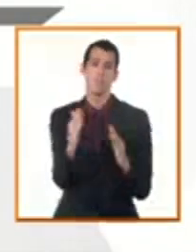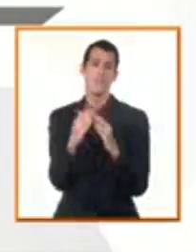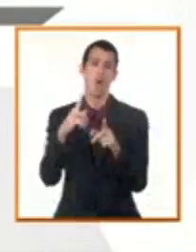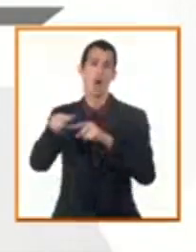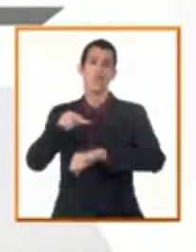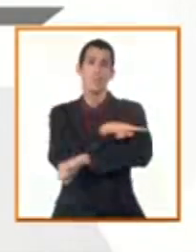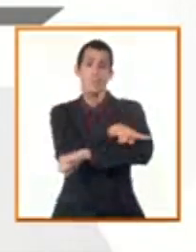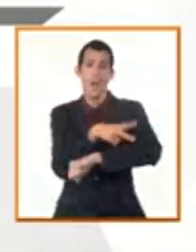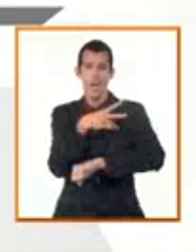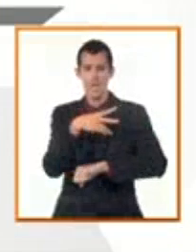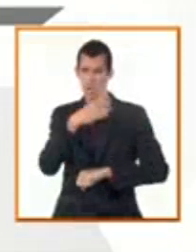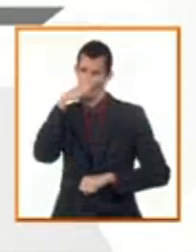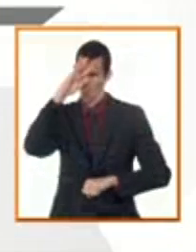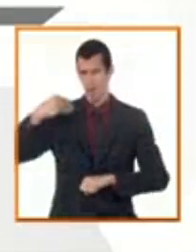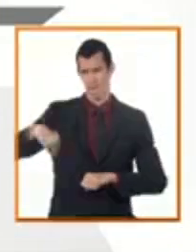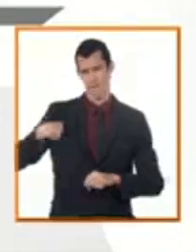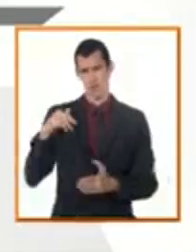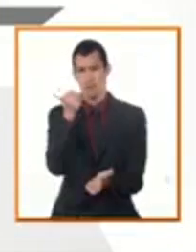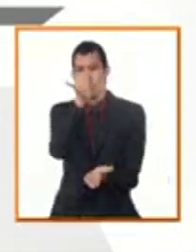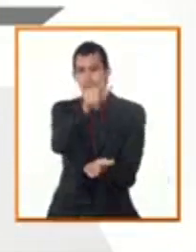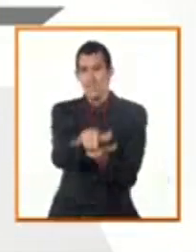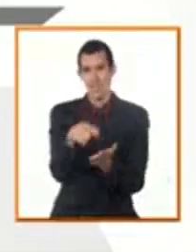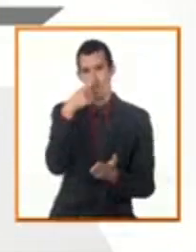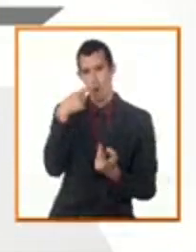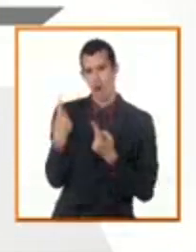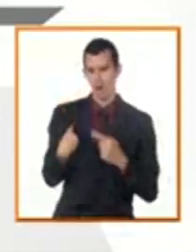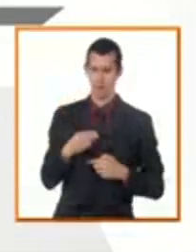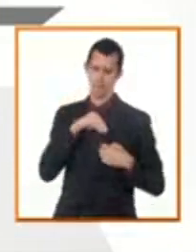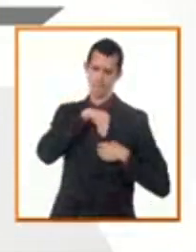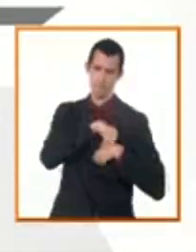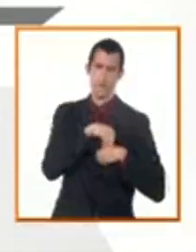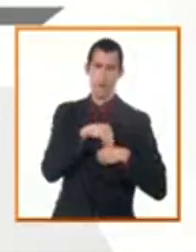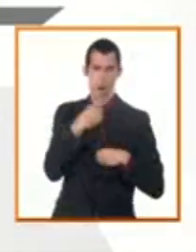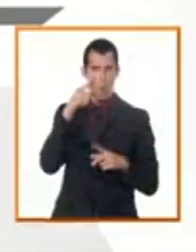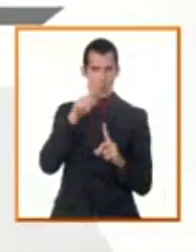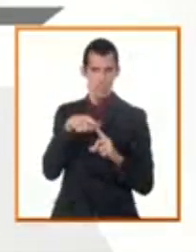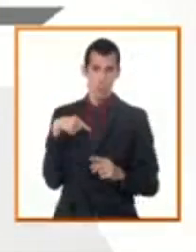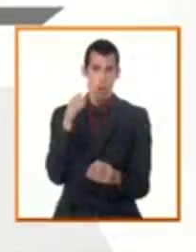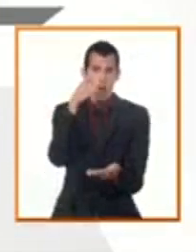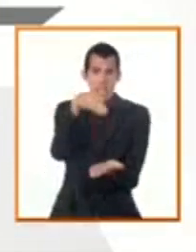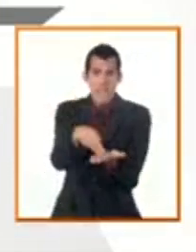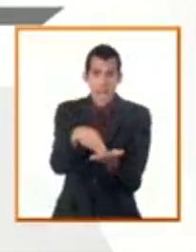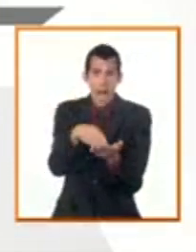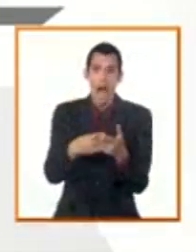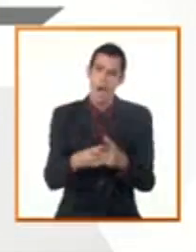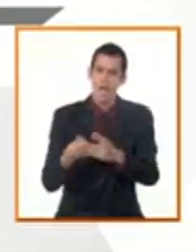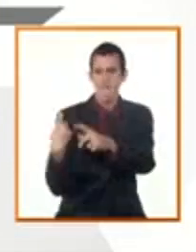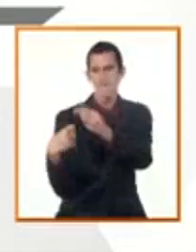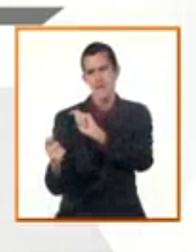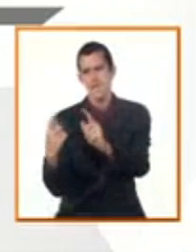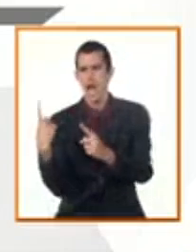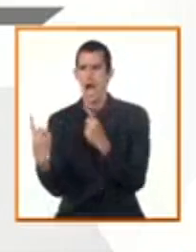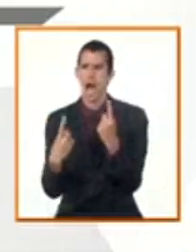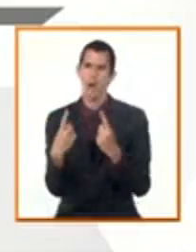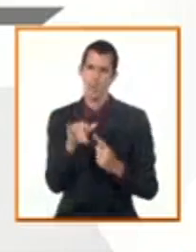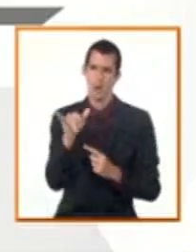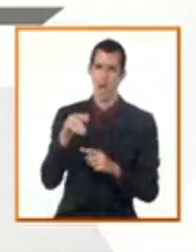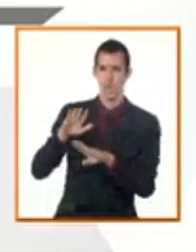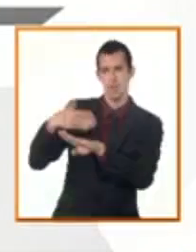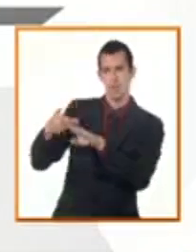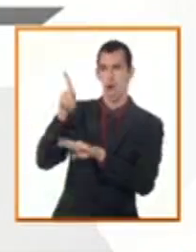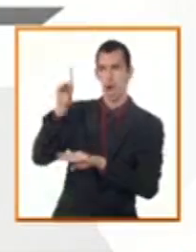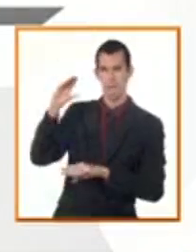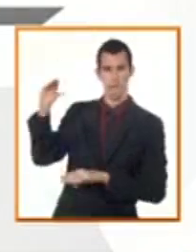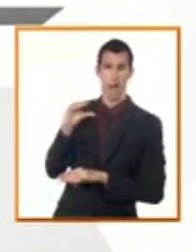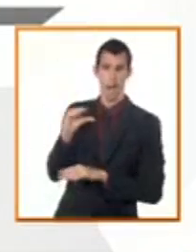cocaína en la droga ocupada, hay una gráfica que hace un pastel que ilustra los datos particulares de la droga, también se